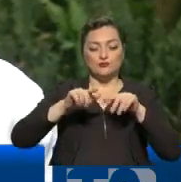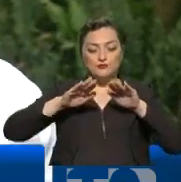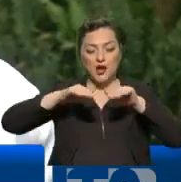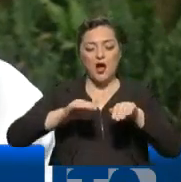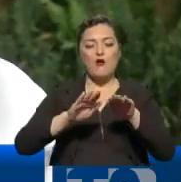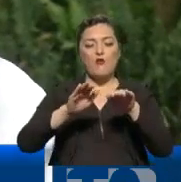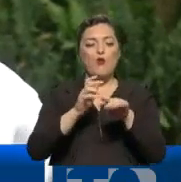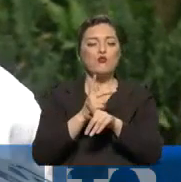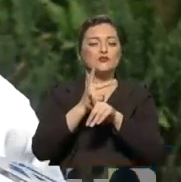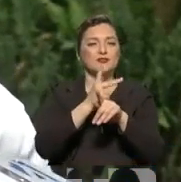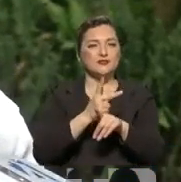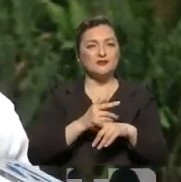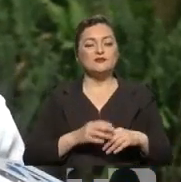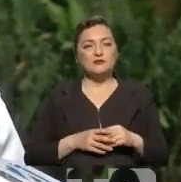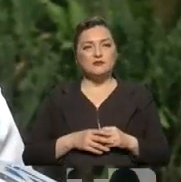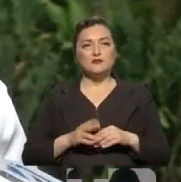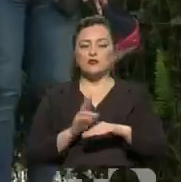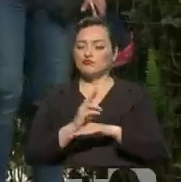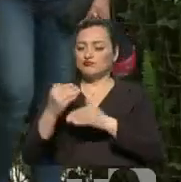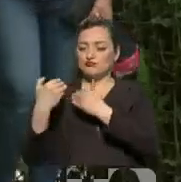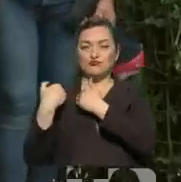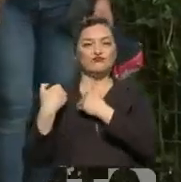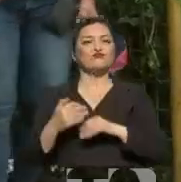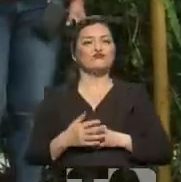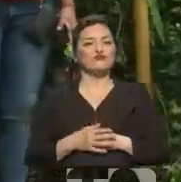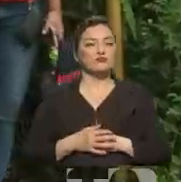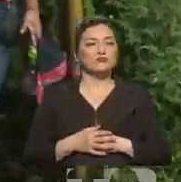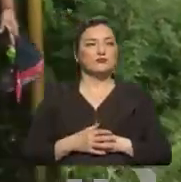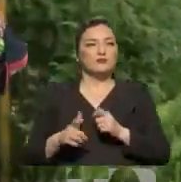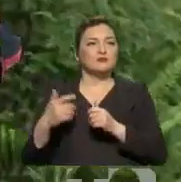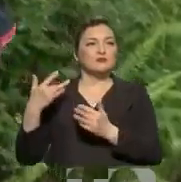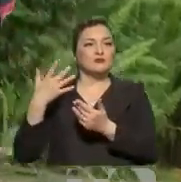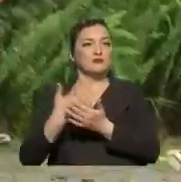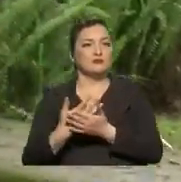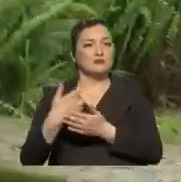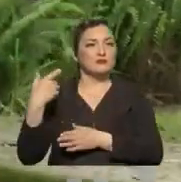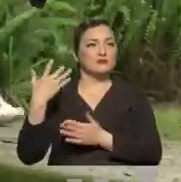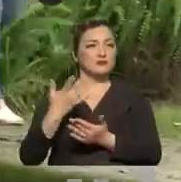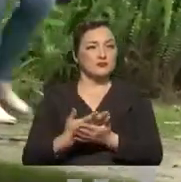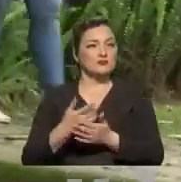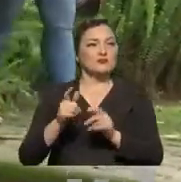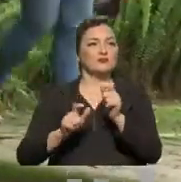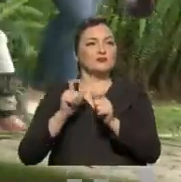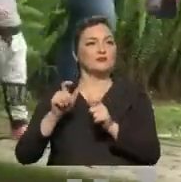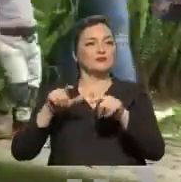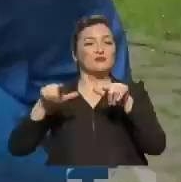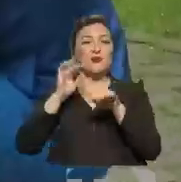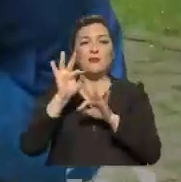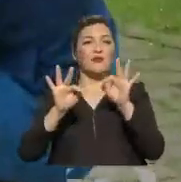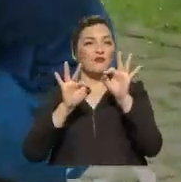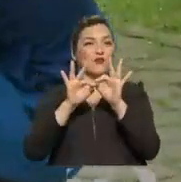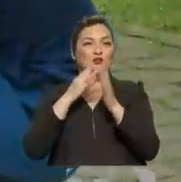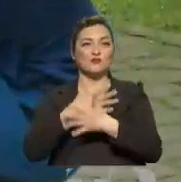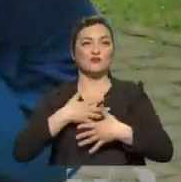vital y sobre todo su uso responsable. Muchas personas que a diario llegan al Jardín Botánico aseguran que este es el sitio perfecto